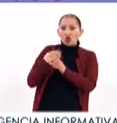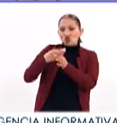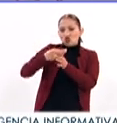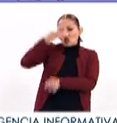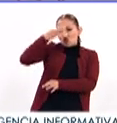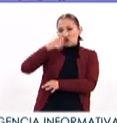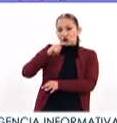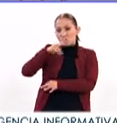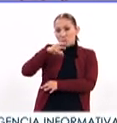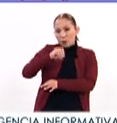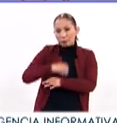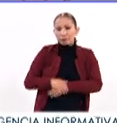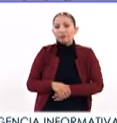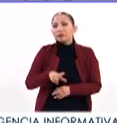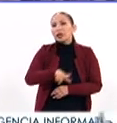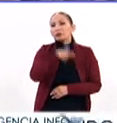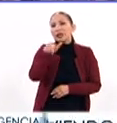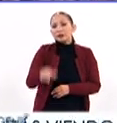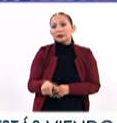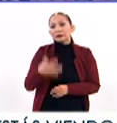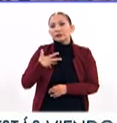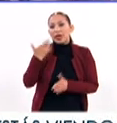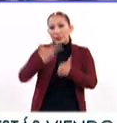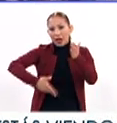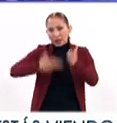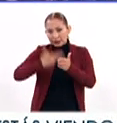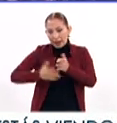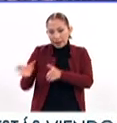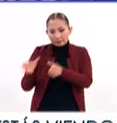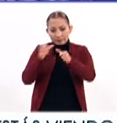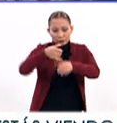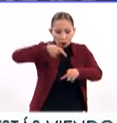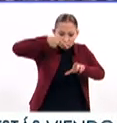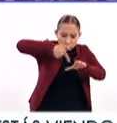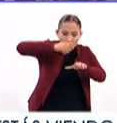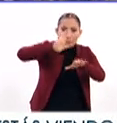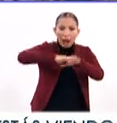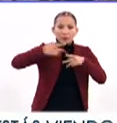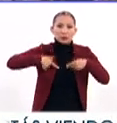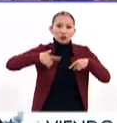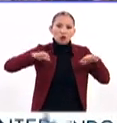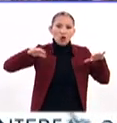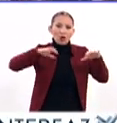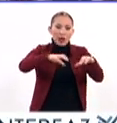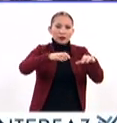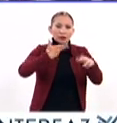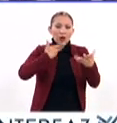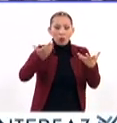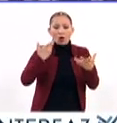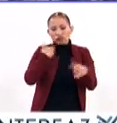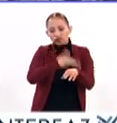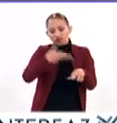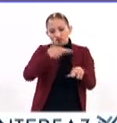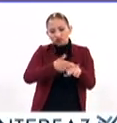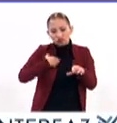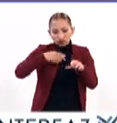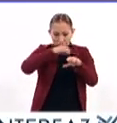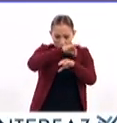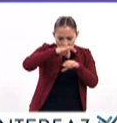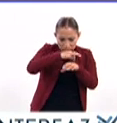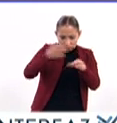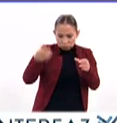tubo. Después de ahí pasaría al taller propiamente, que es donde más gente está, y se hacen los procesos de